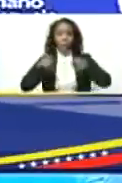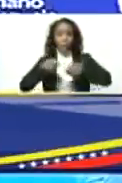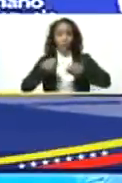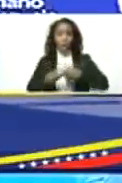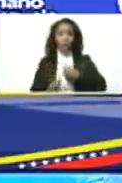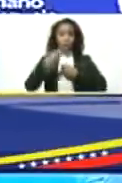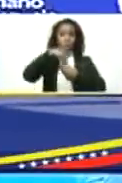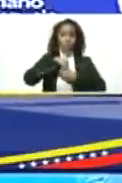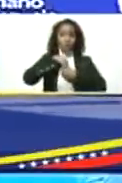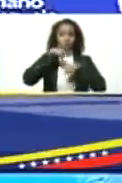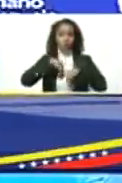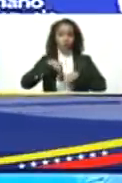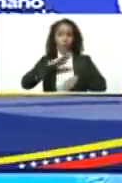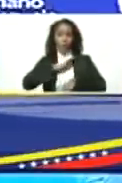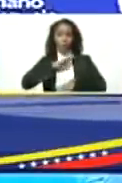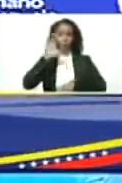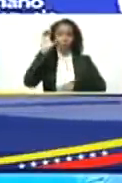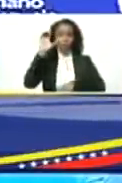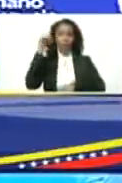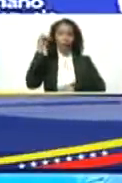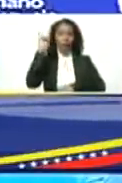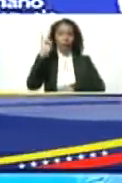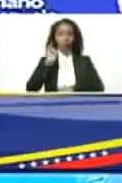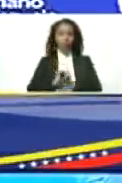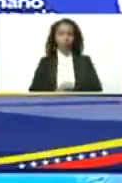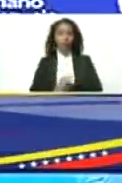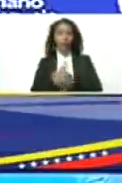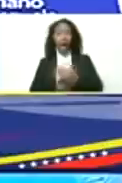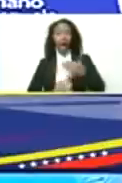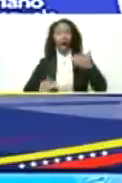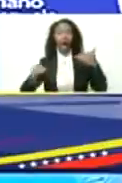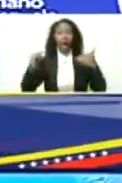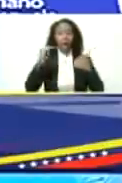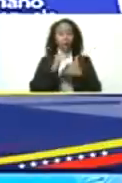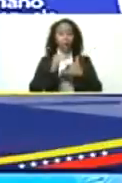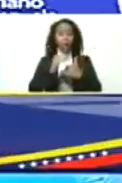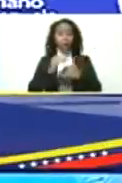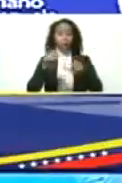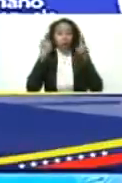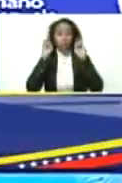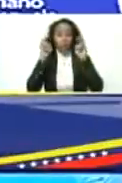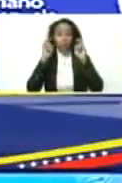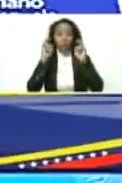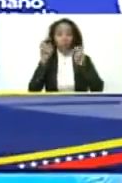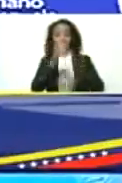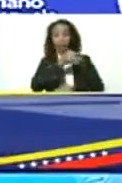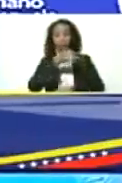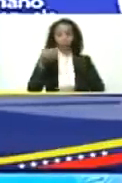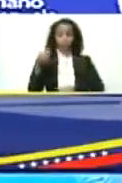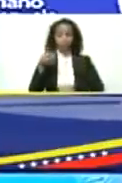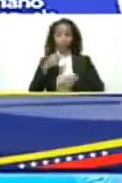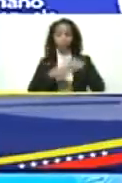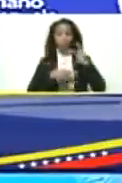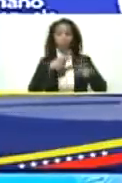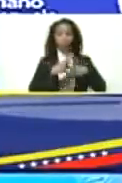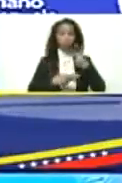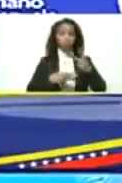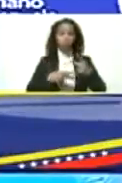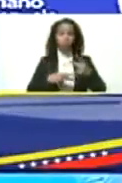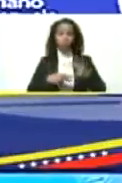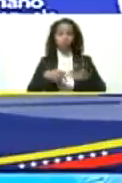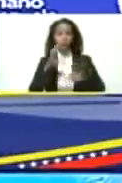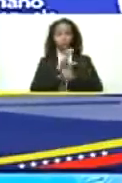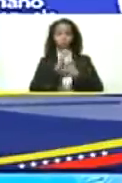interno del país tiene altos estándares de calidad producto de los